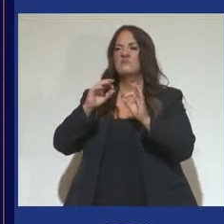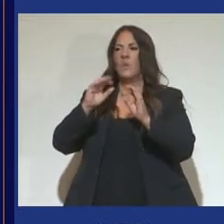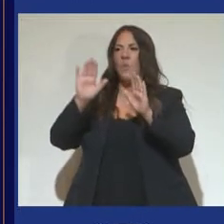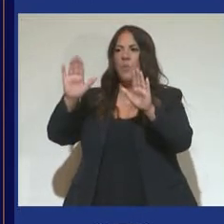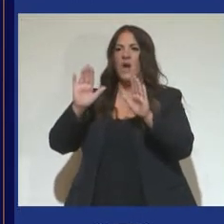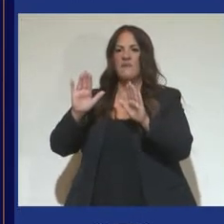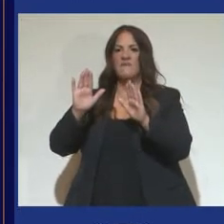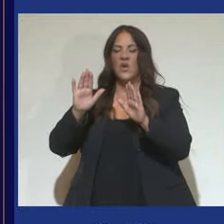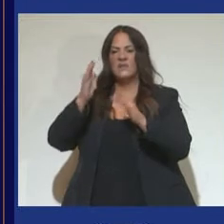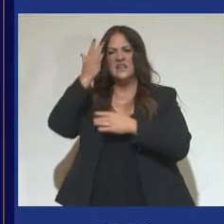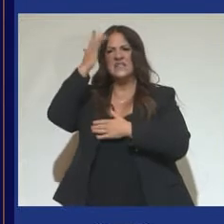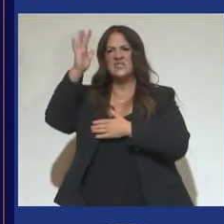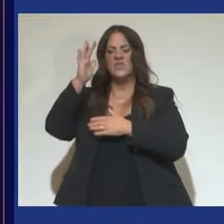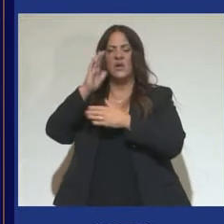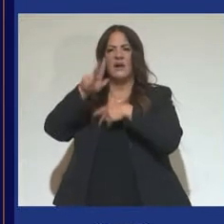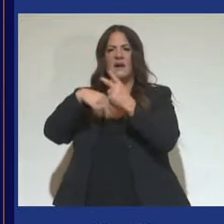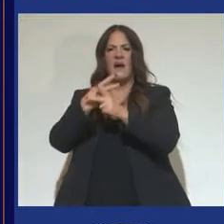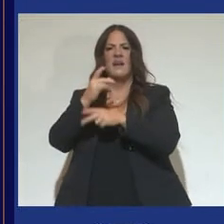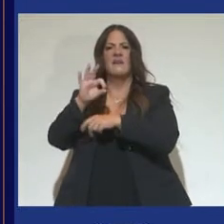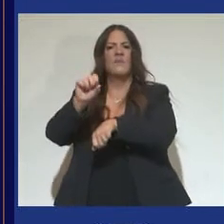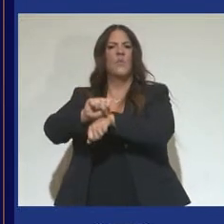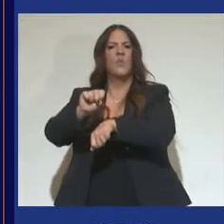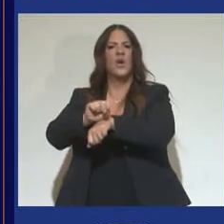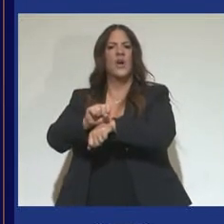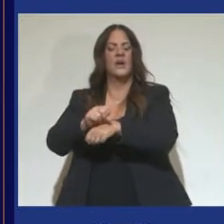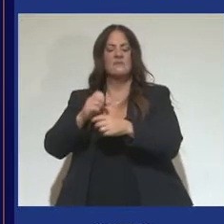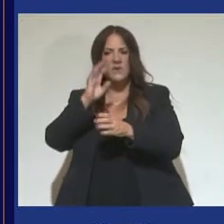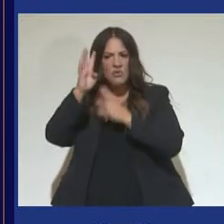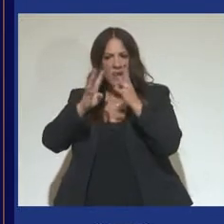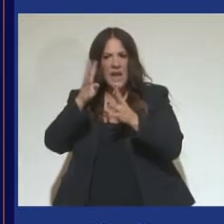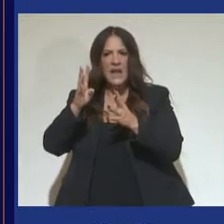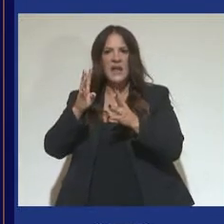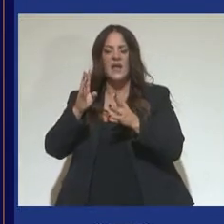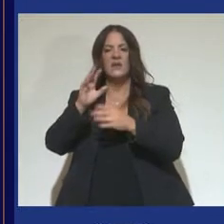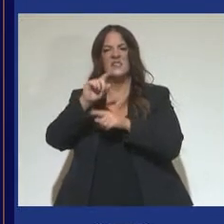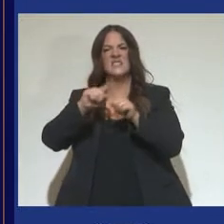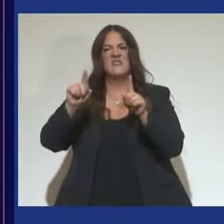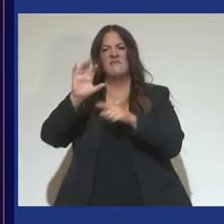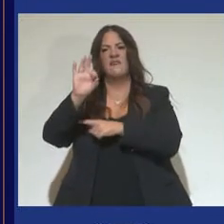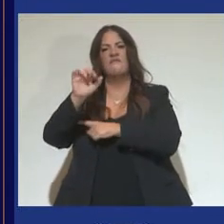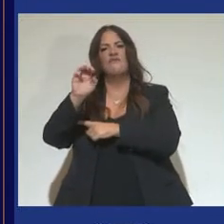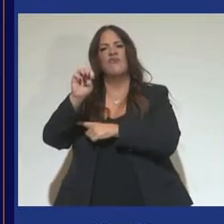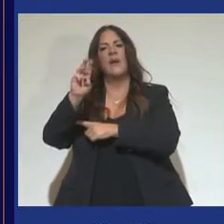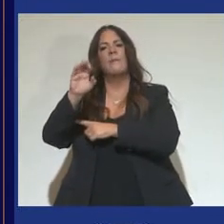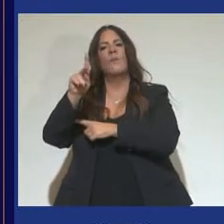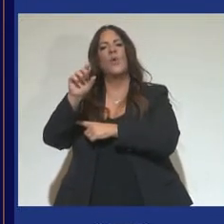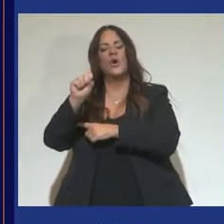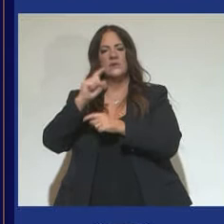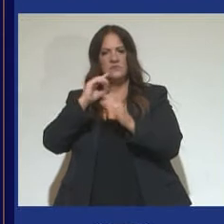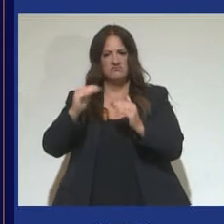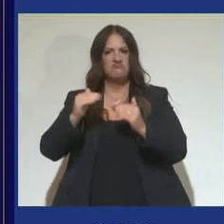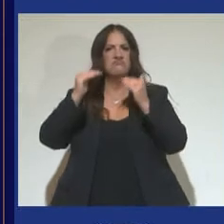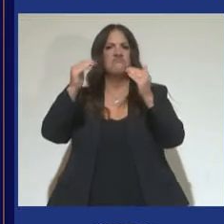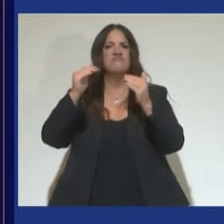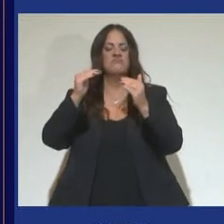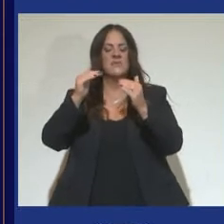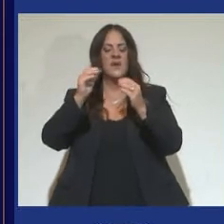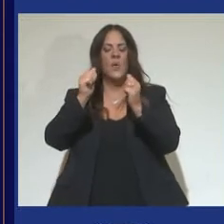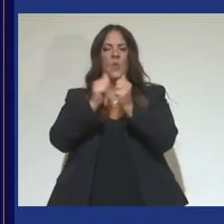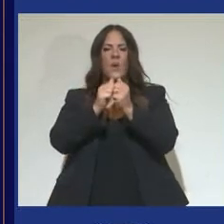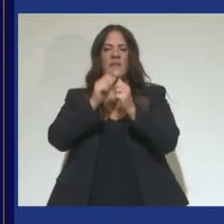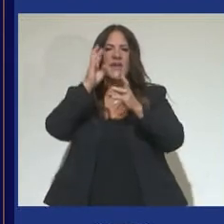manifestar un marco de referencia intelectual y crear marcos para avanzar y acelerar